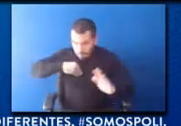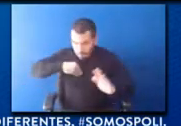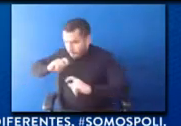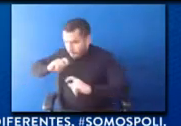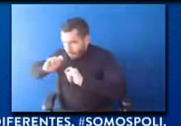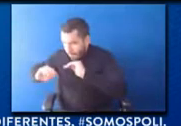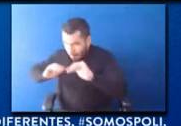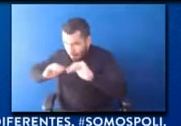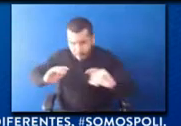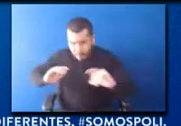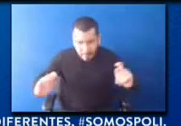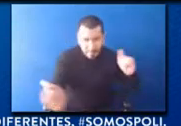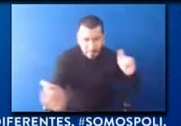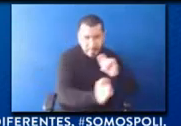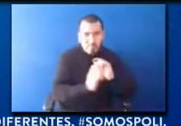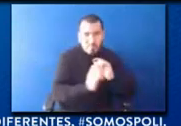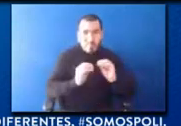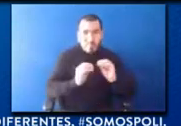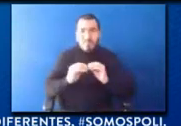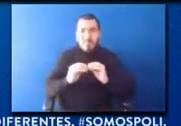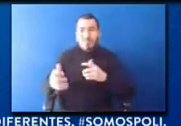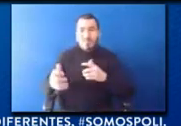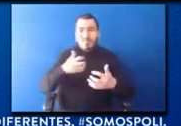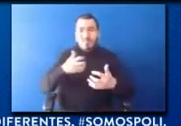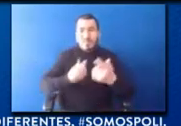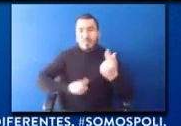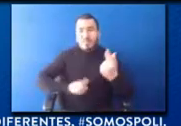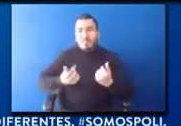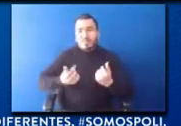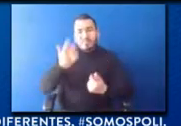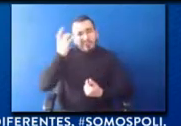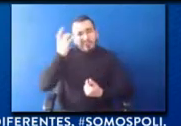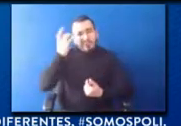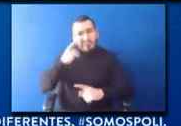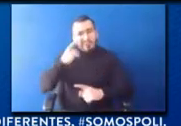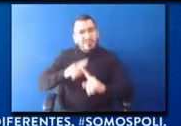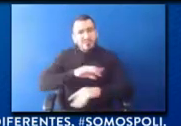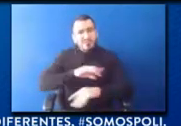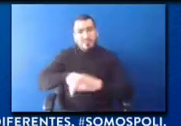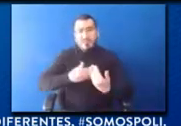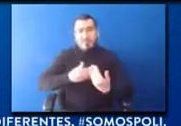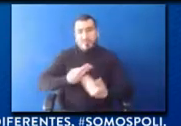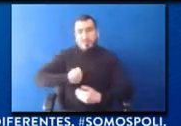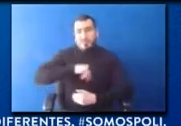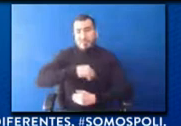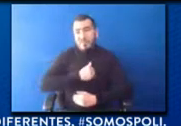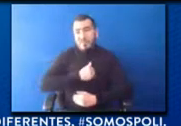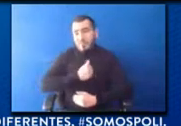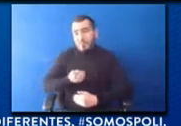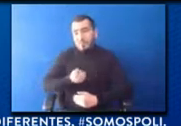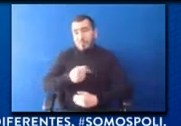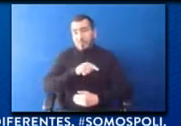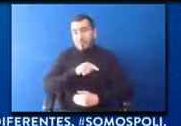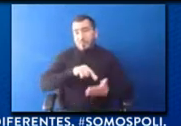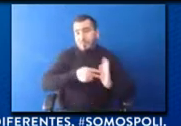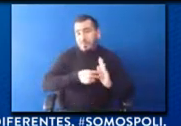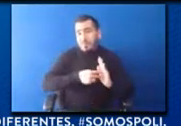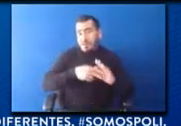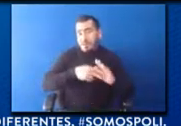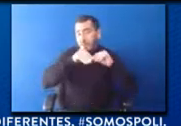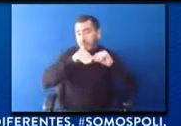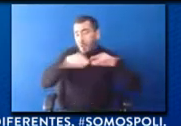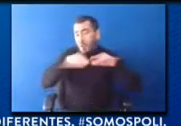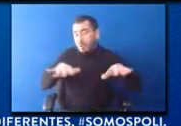manera, un sistema financiero, porque esto hace parte para todos nosotros. Eso es un bien público, eso es un interés público en el desarrollo de